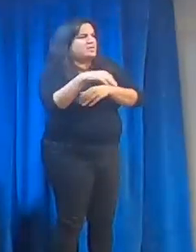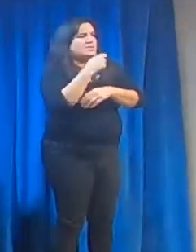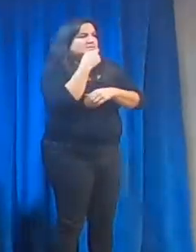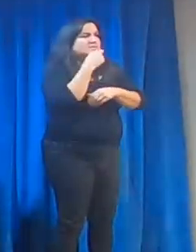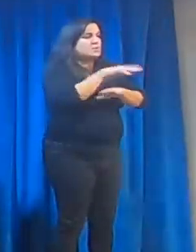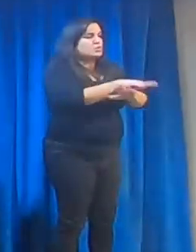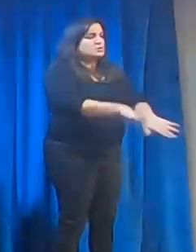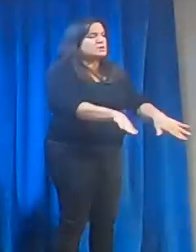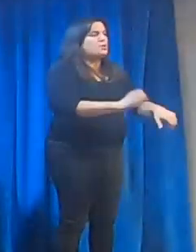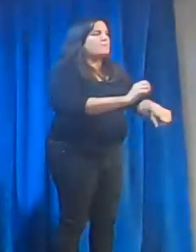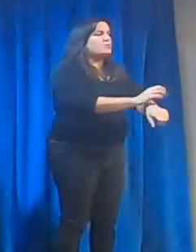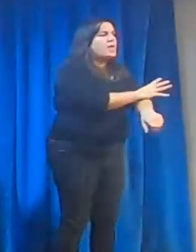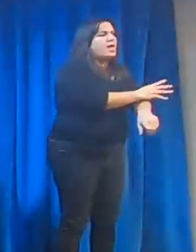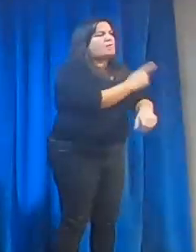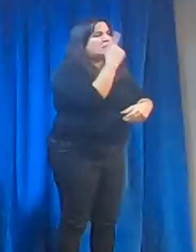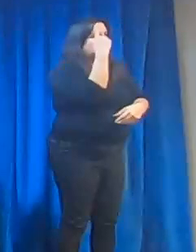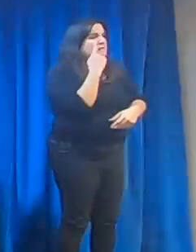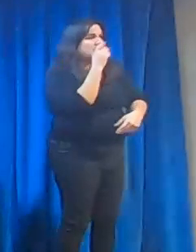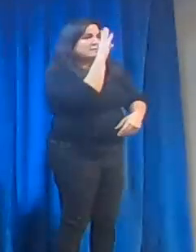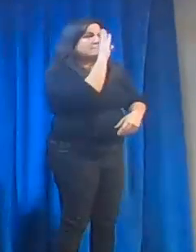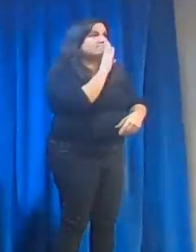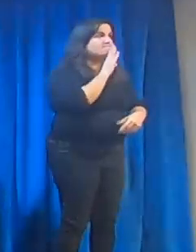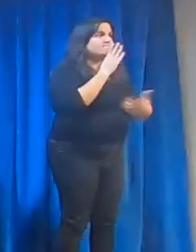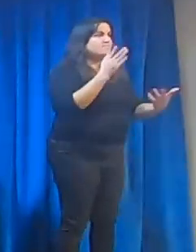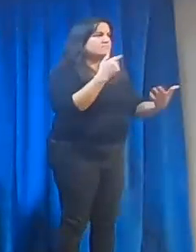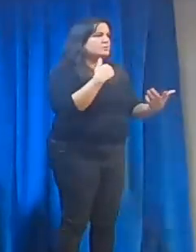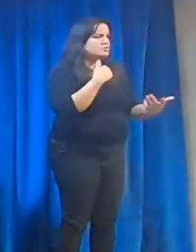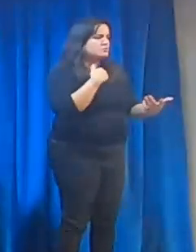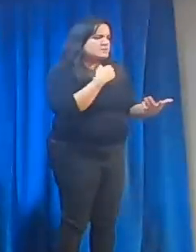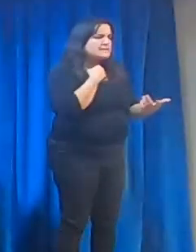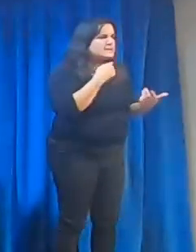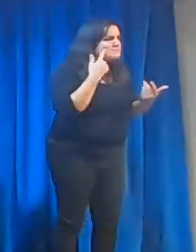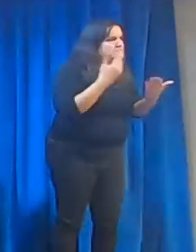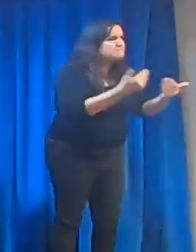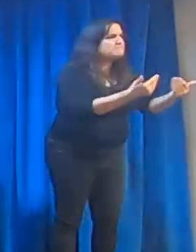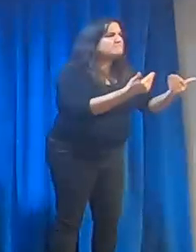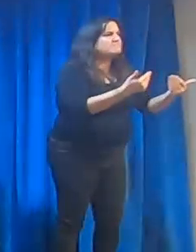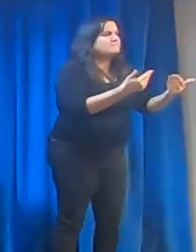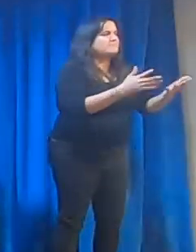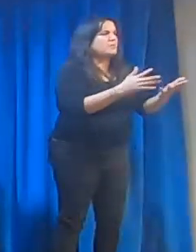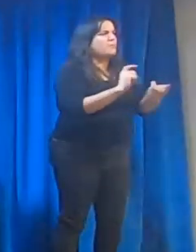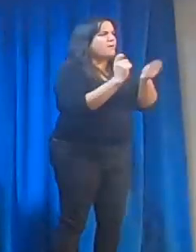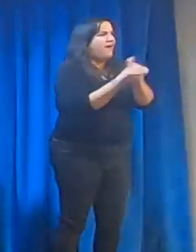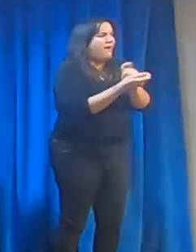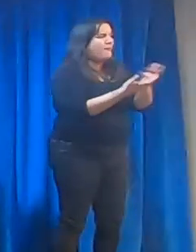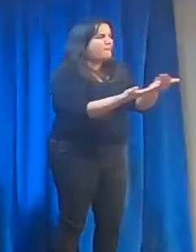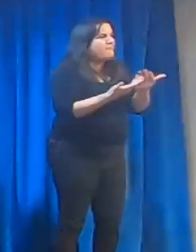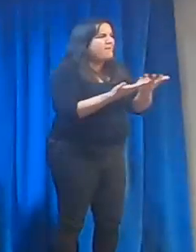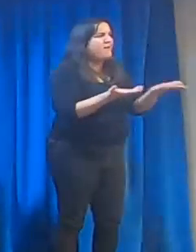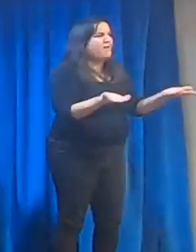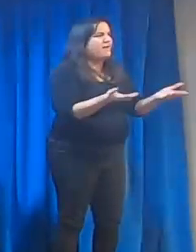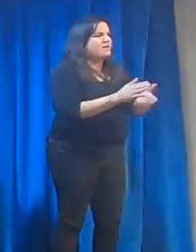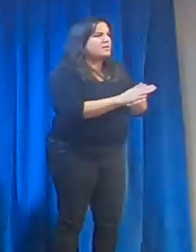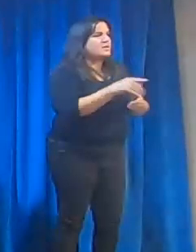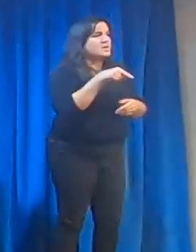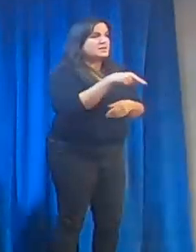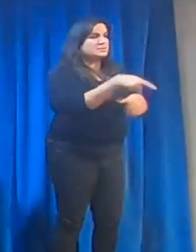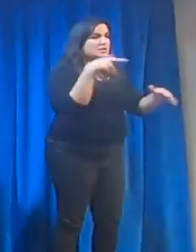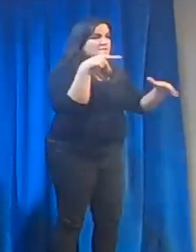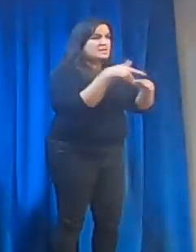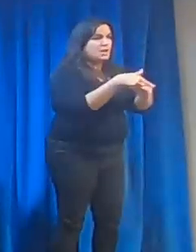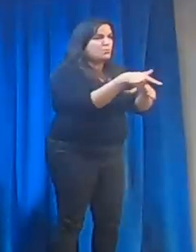está muy serio y nosotros queremos sacarlo de ese lugar inmediatamente, estamos interrumpiendo